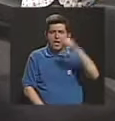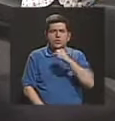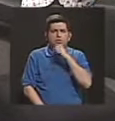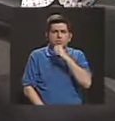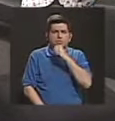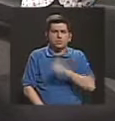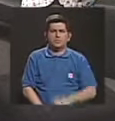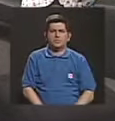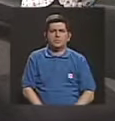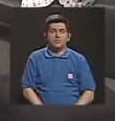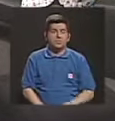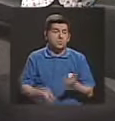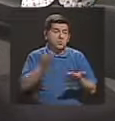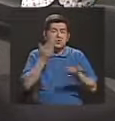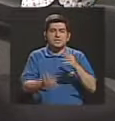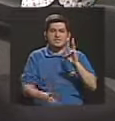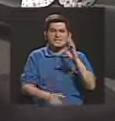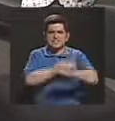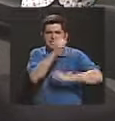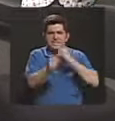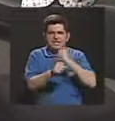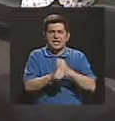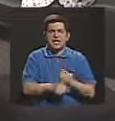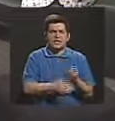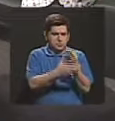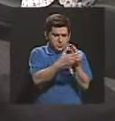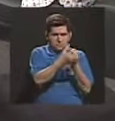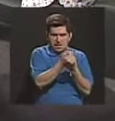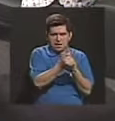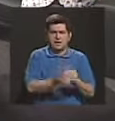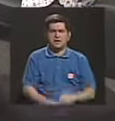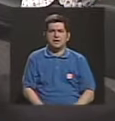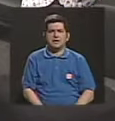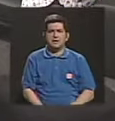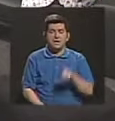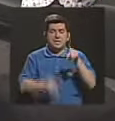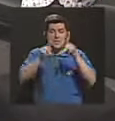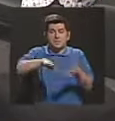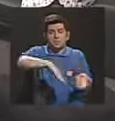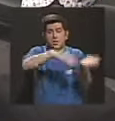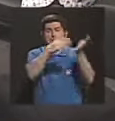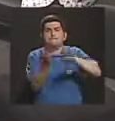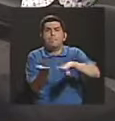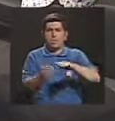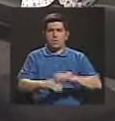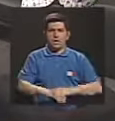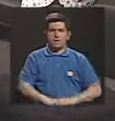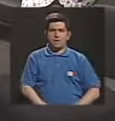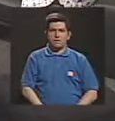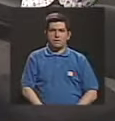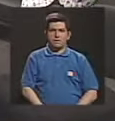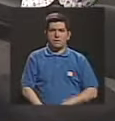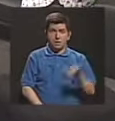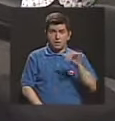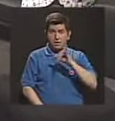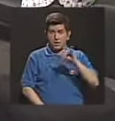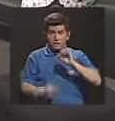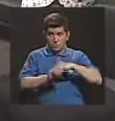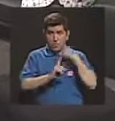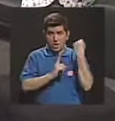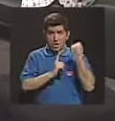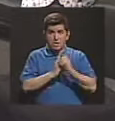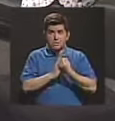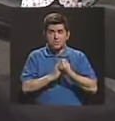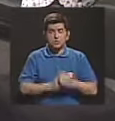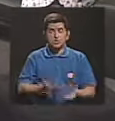ha vivido, qué sé yo, 60 años con su pareja y su pareja fallece. ¿Es esto igual